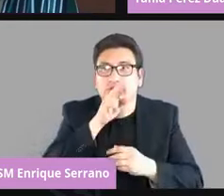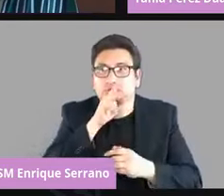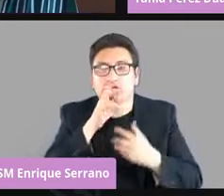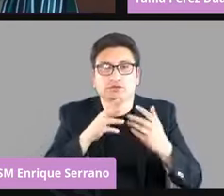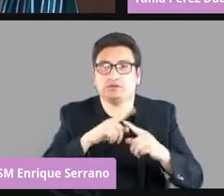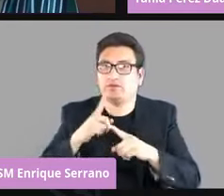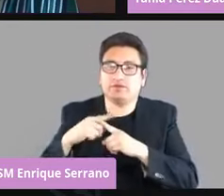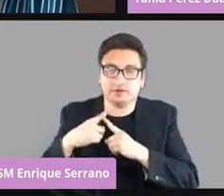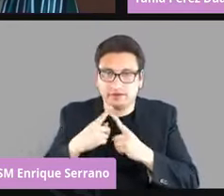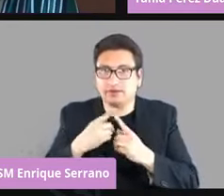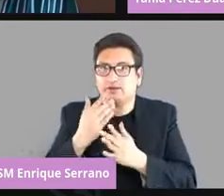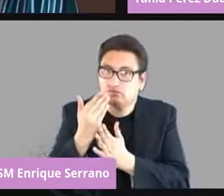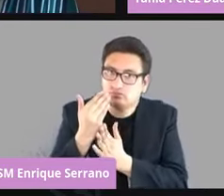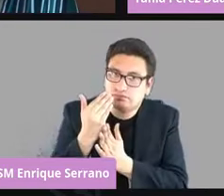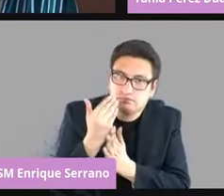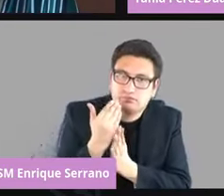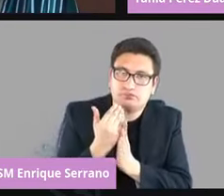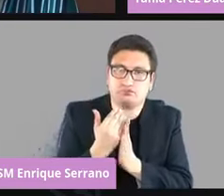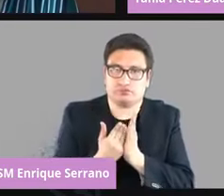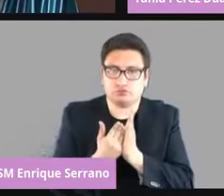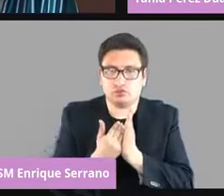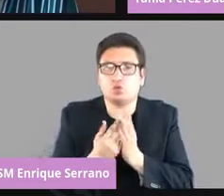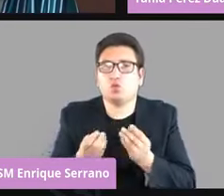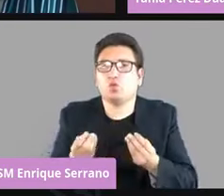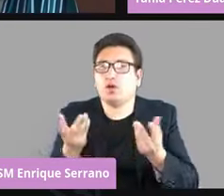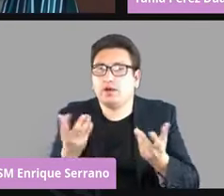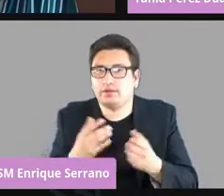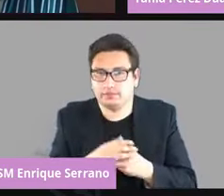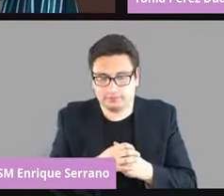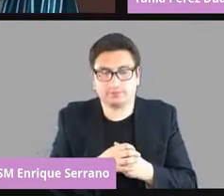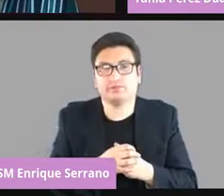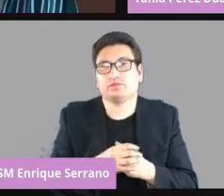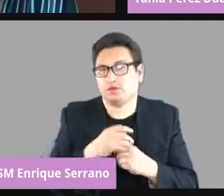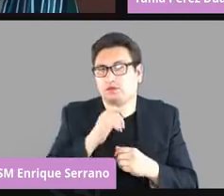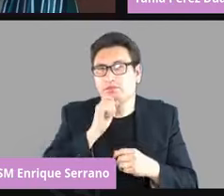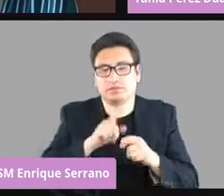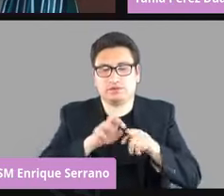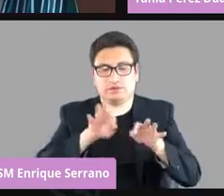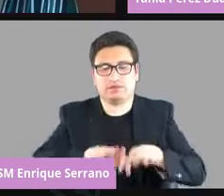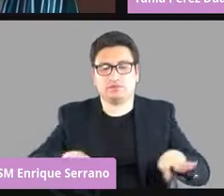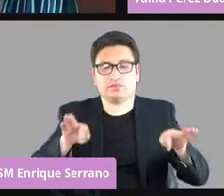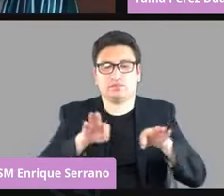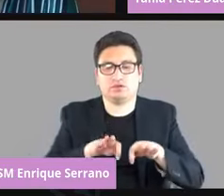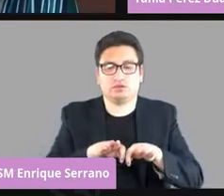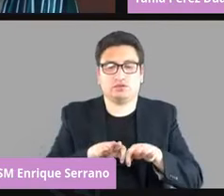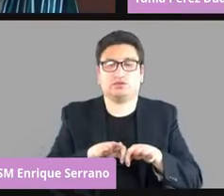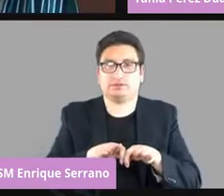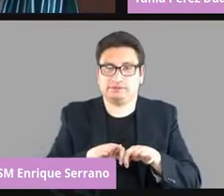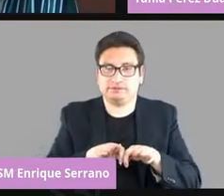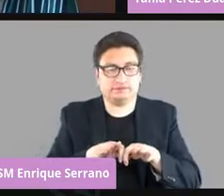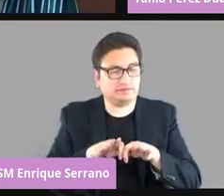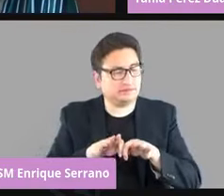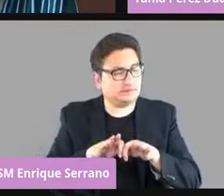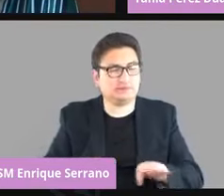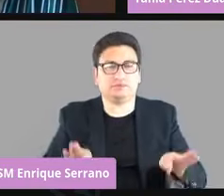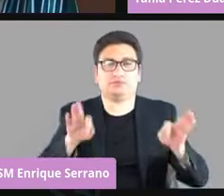disminuyendo o extinguiendo como tal las compulsiones. Y aquí algo importante es que es bien, bien